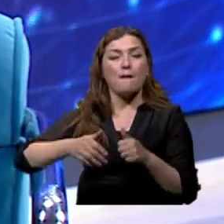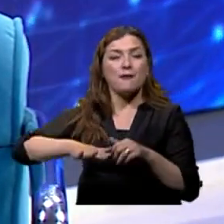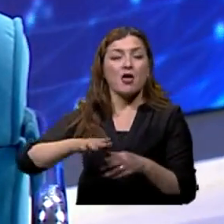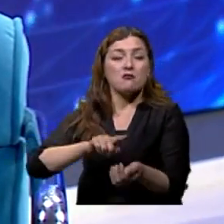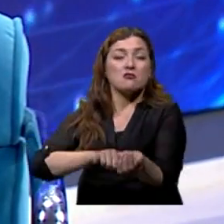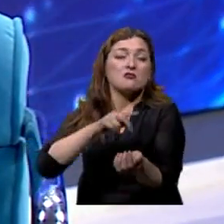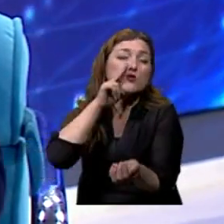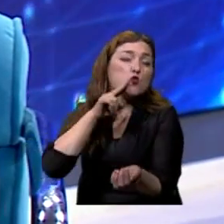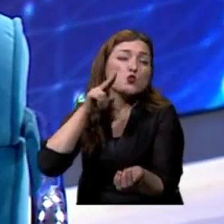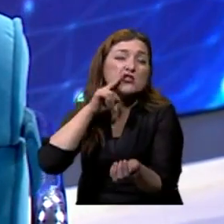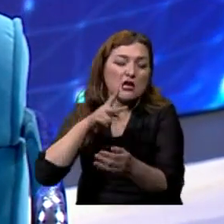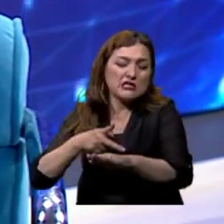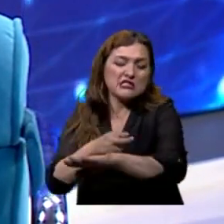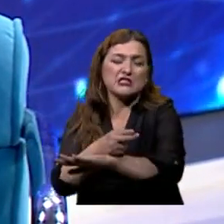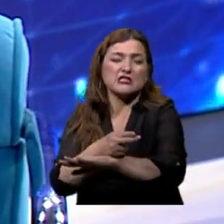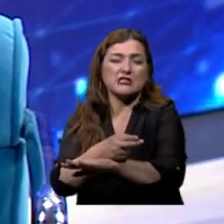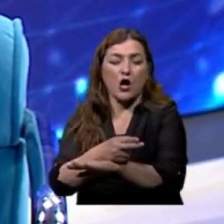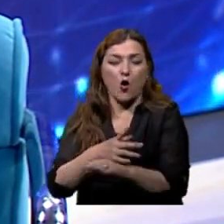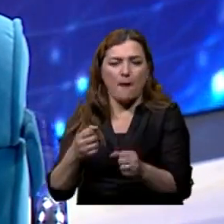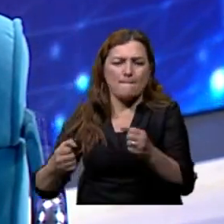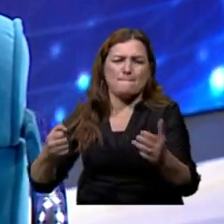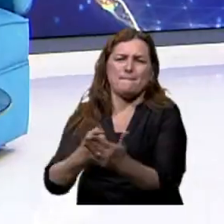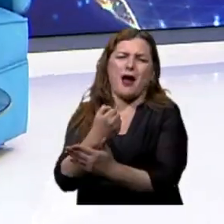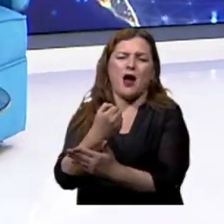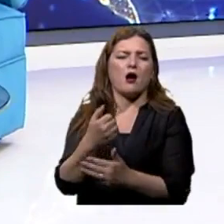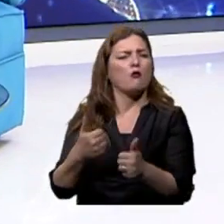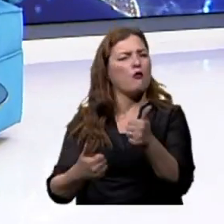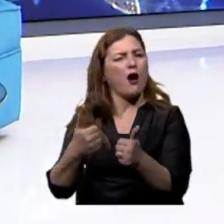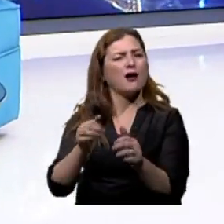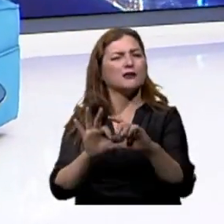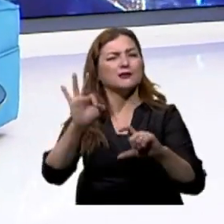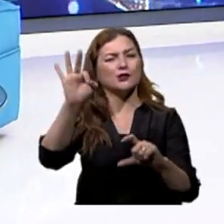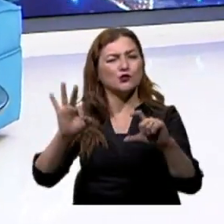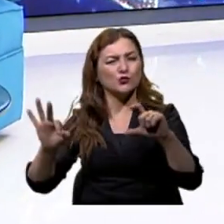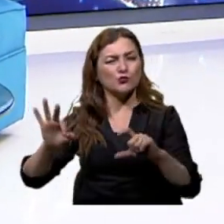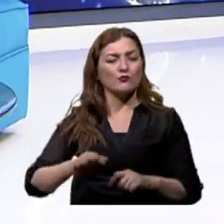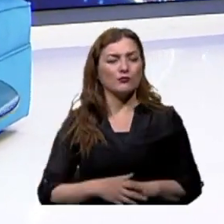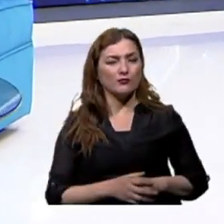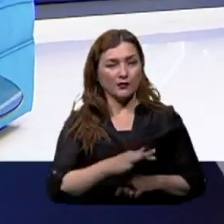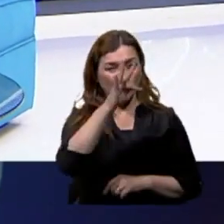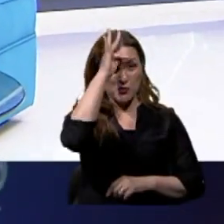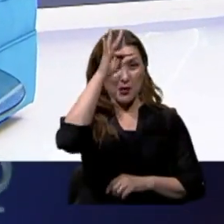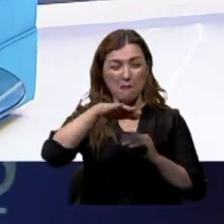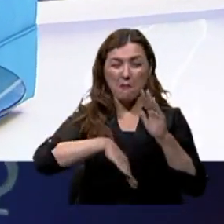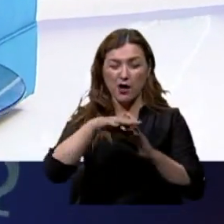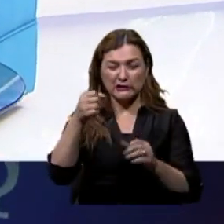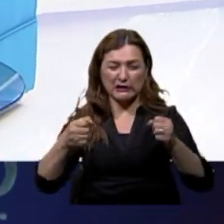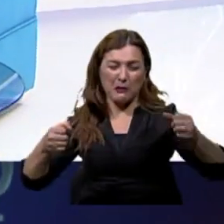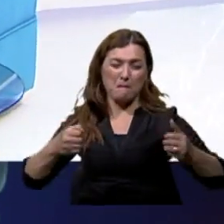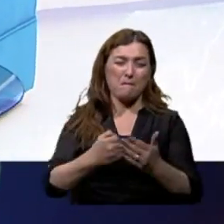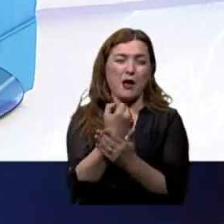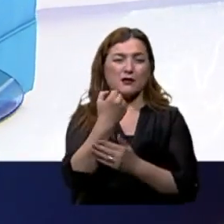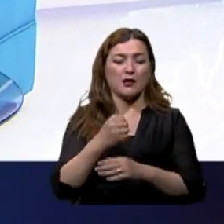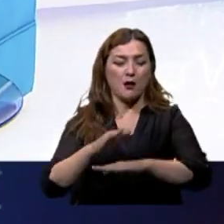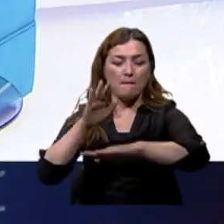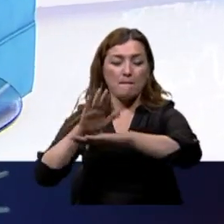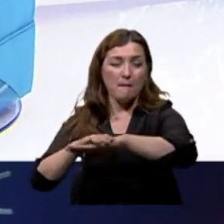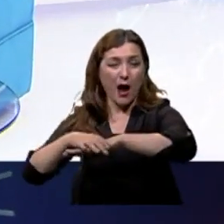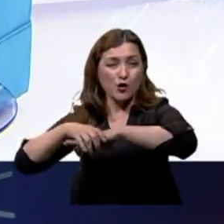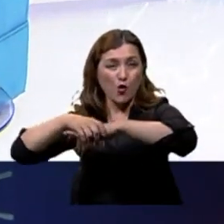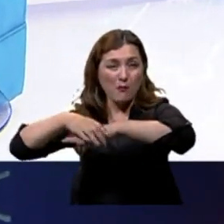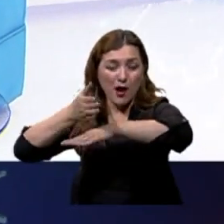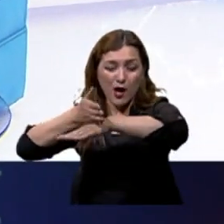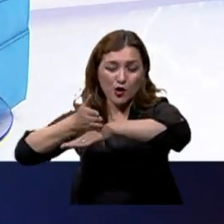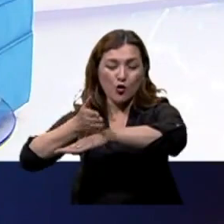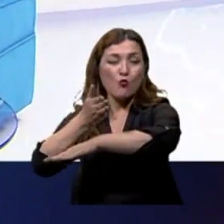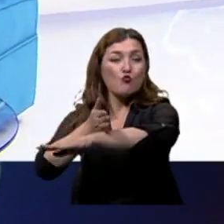¿Son las traumáticas? ¿Cómo está esa estadística? Bueno, en el hospital se practica bastante las traumáticas y las de mano y muñeca sí son